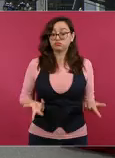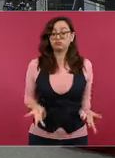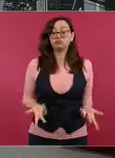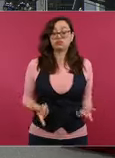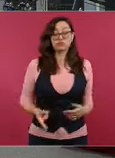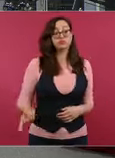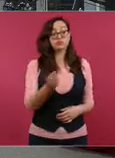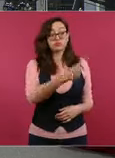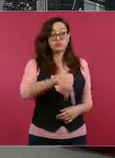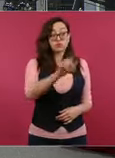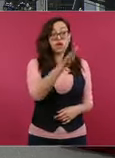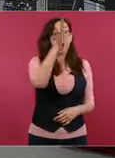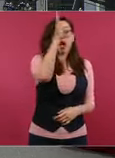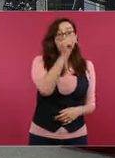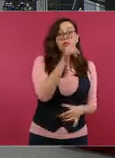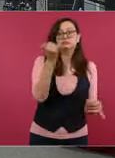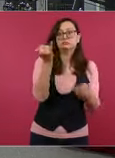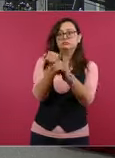pactaron no informar.